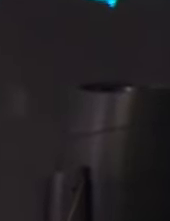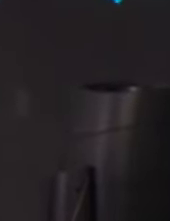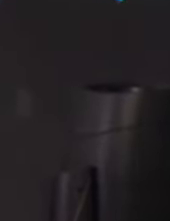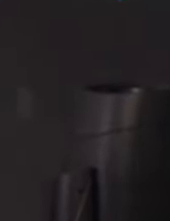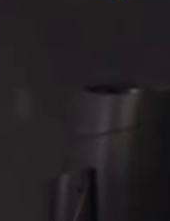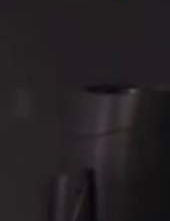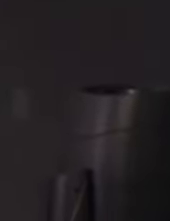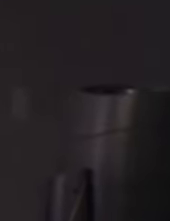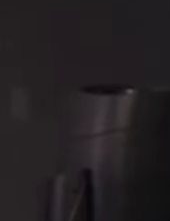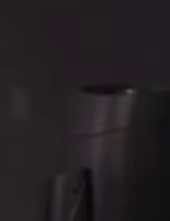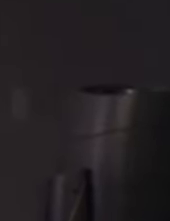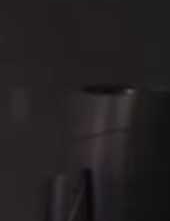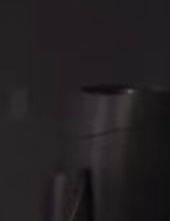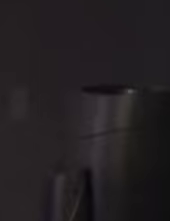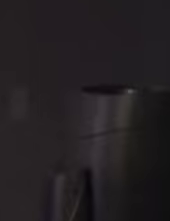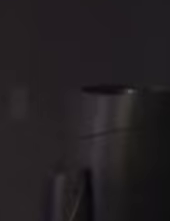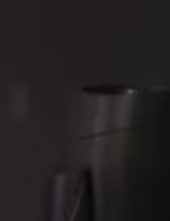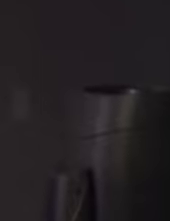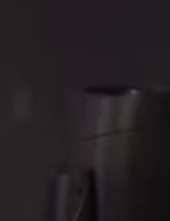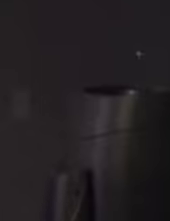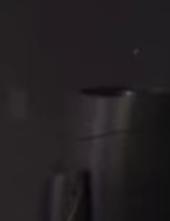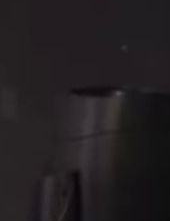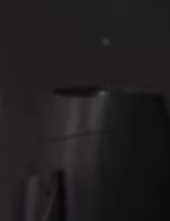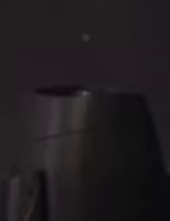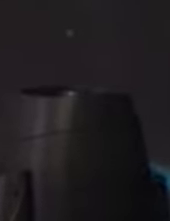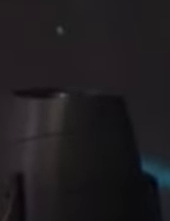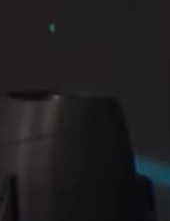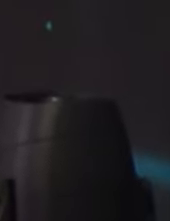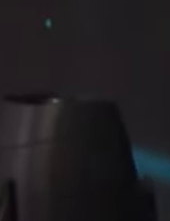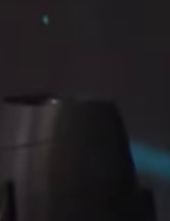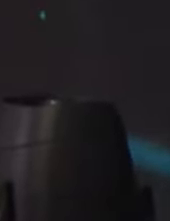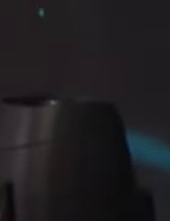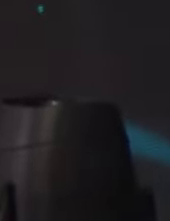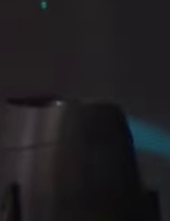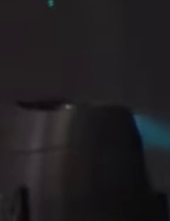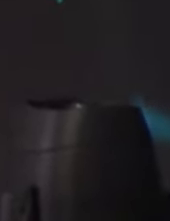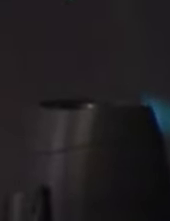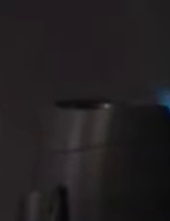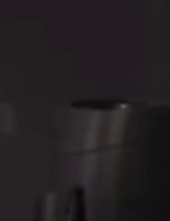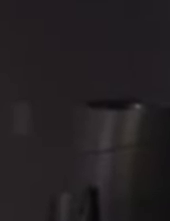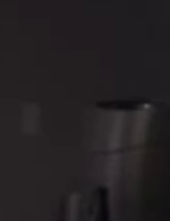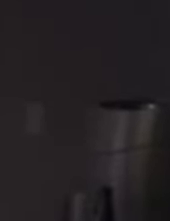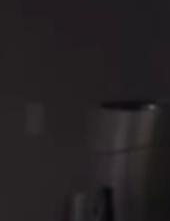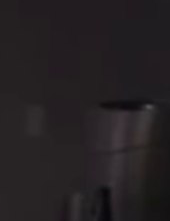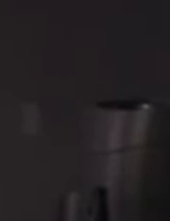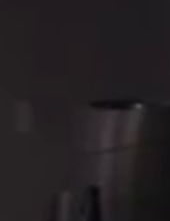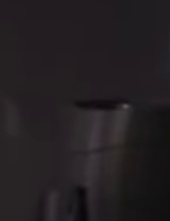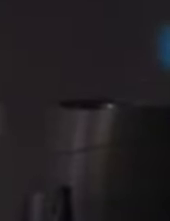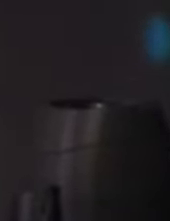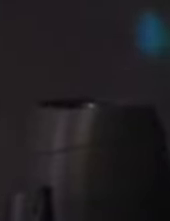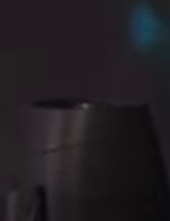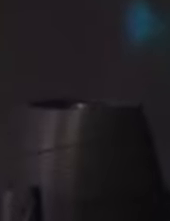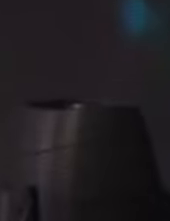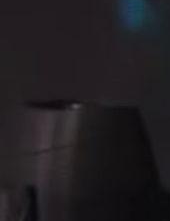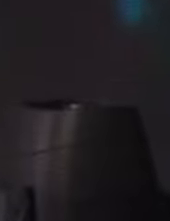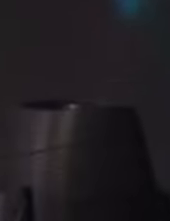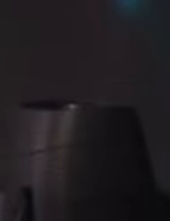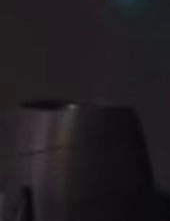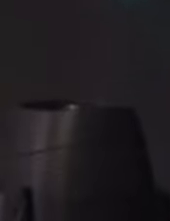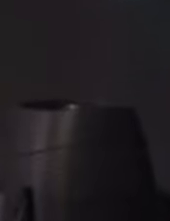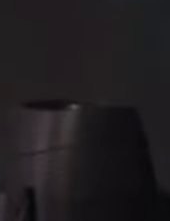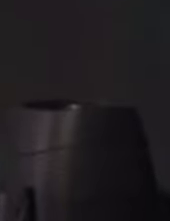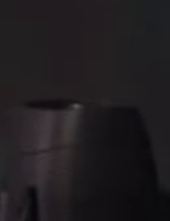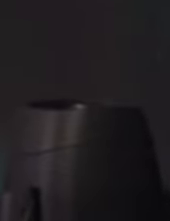tenemos calor parece Ah le vamos a regalar unos abanicos que hacer una charla sobre